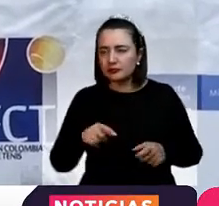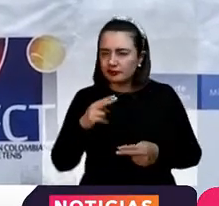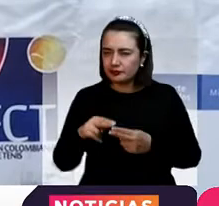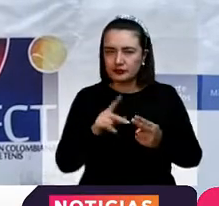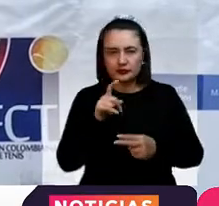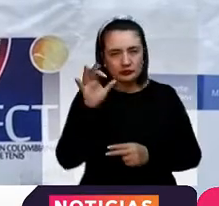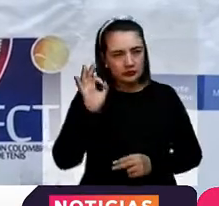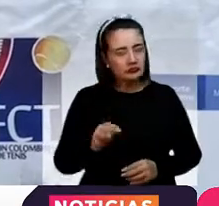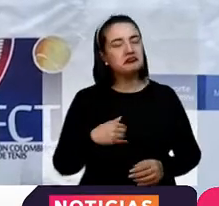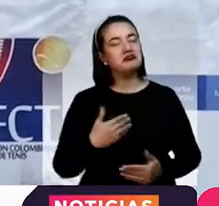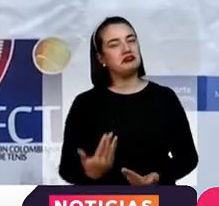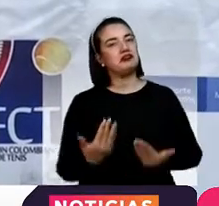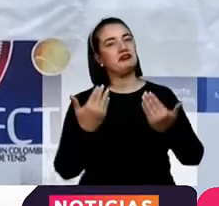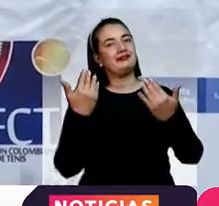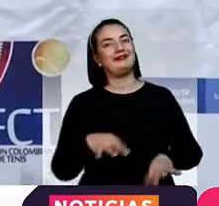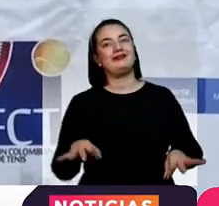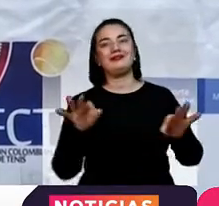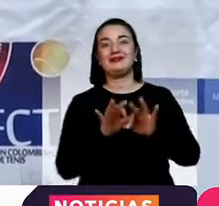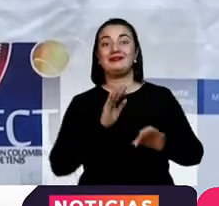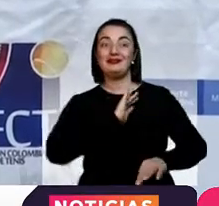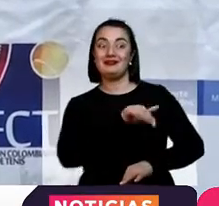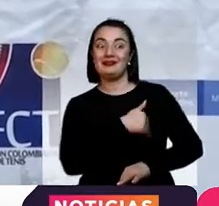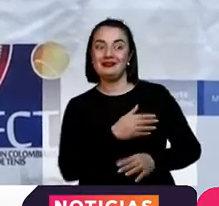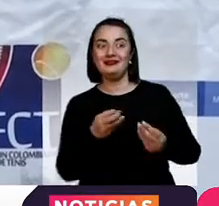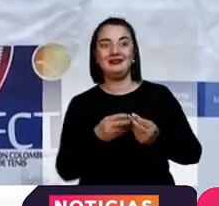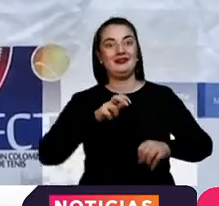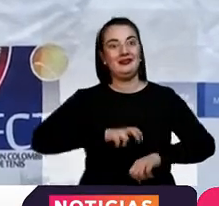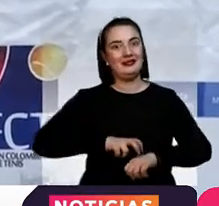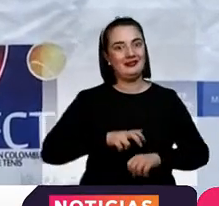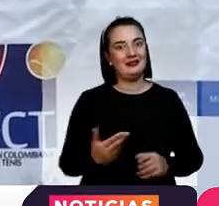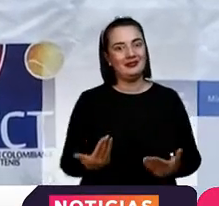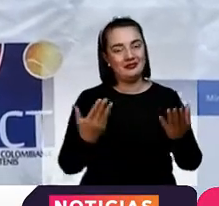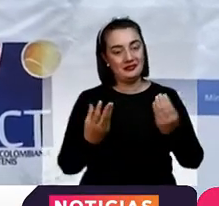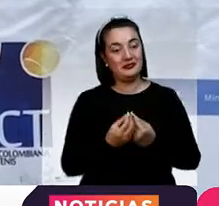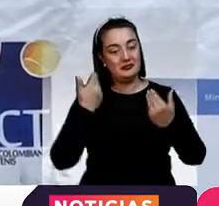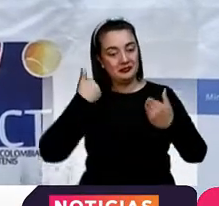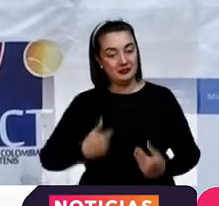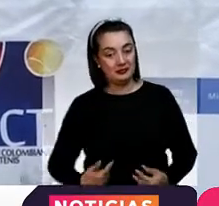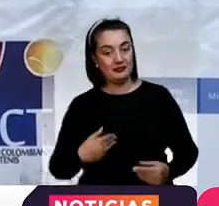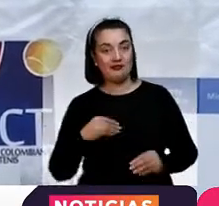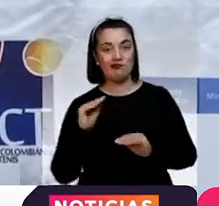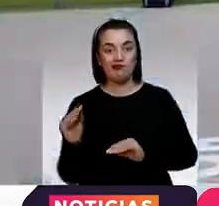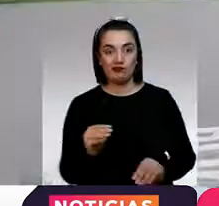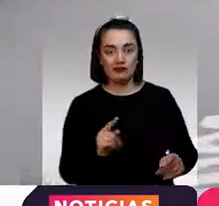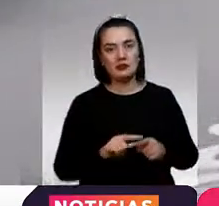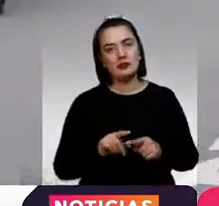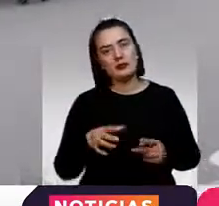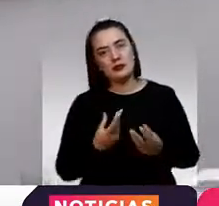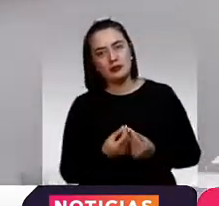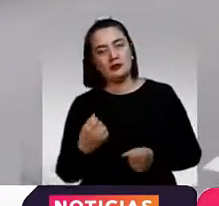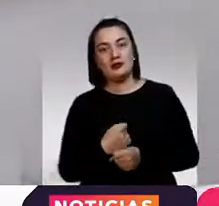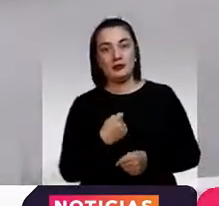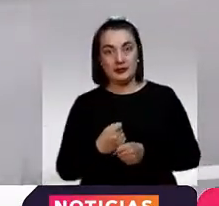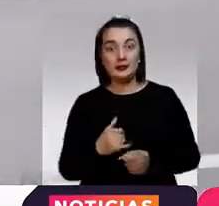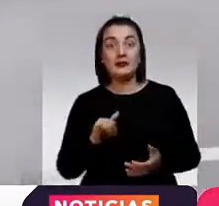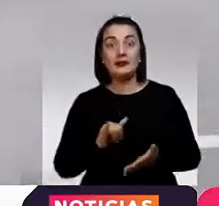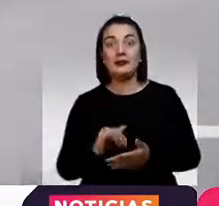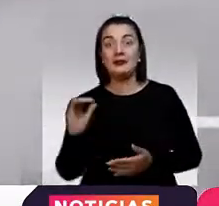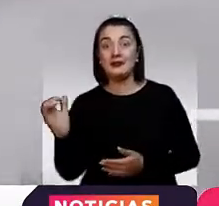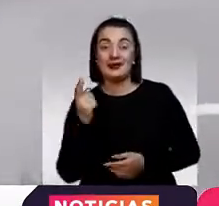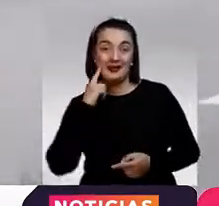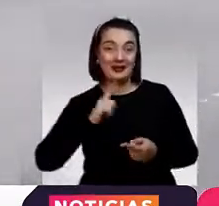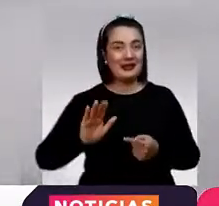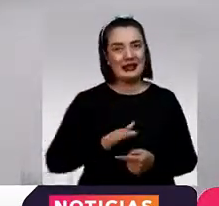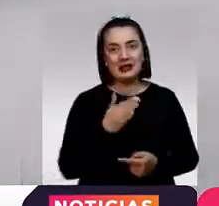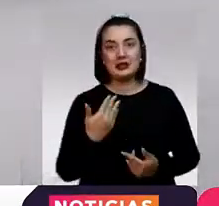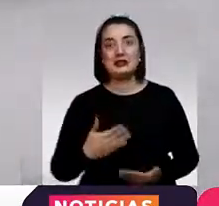algo muy valioso para el ministerio, para la federación, para mí como entrenador y para todo nuestro equipo de trabajo. Para el equipo Colombia de tenis el balance es